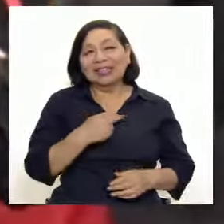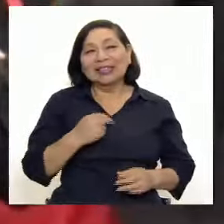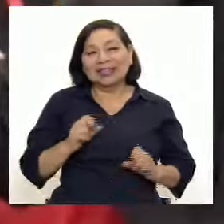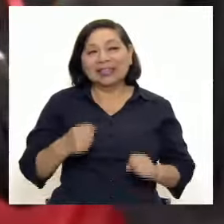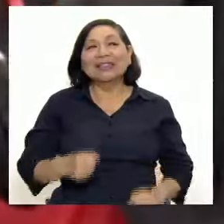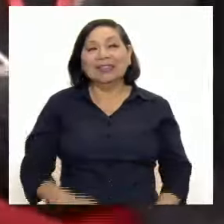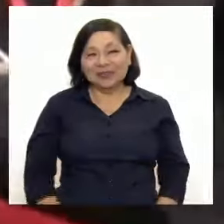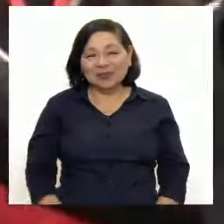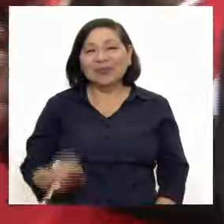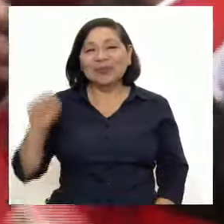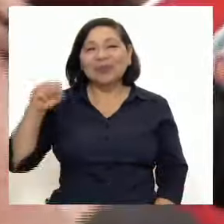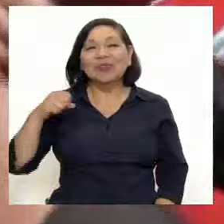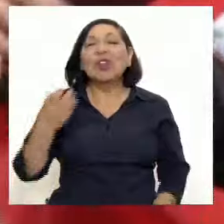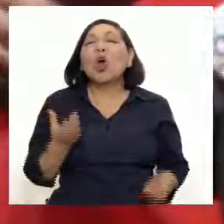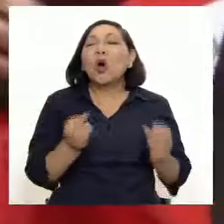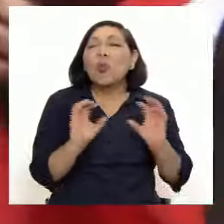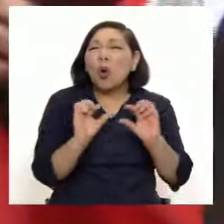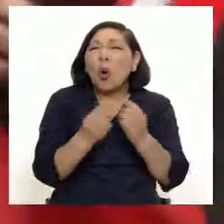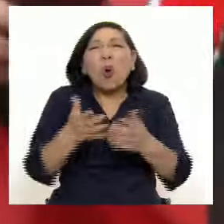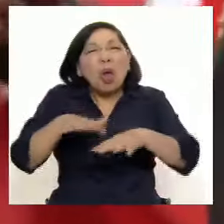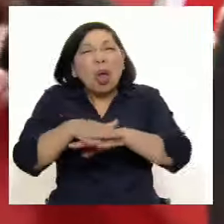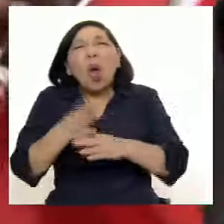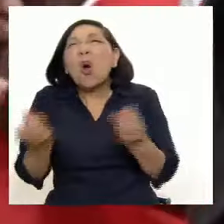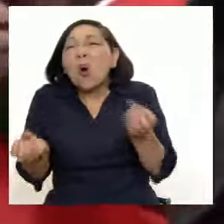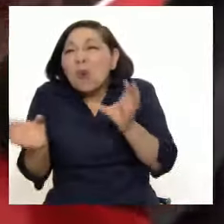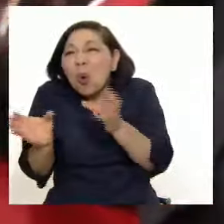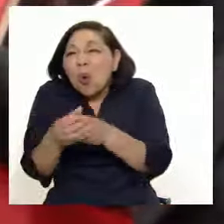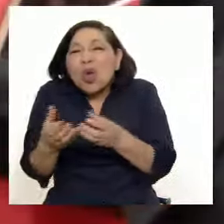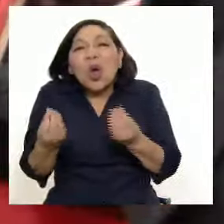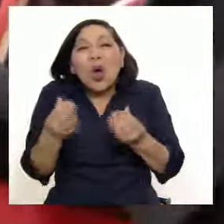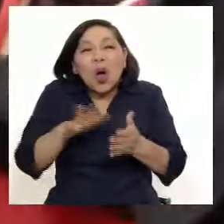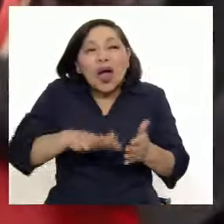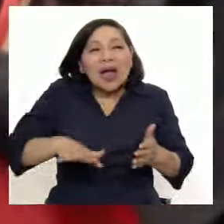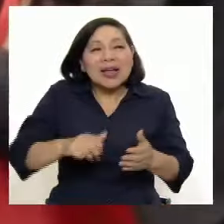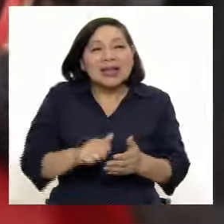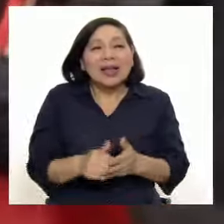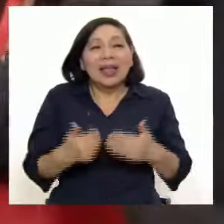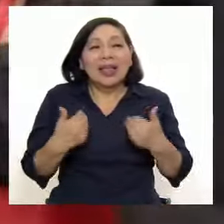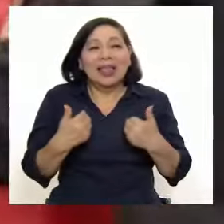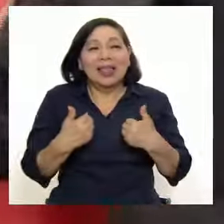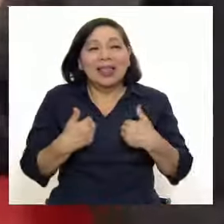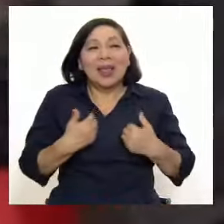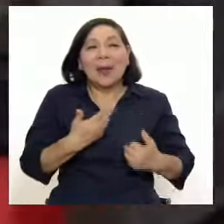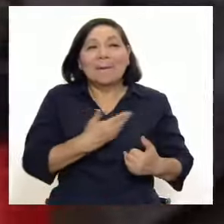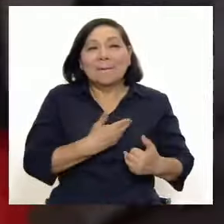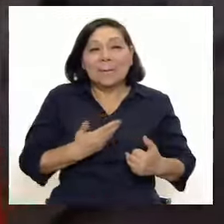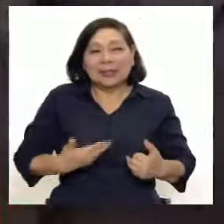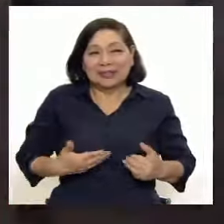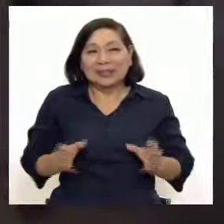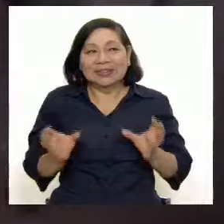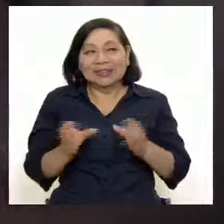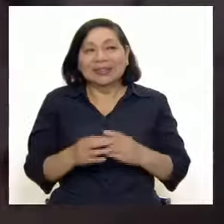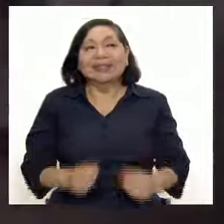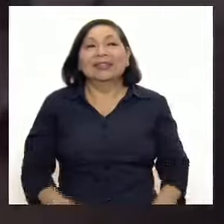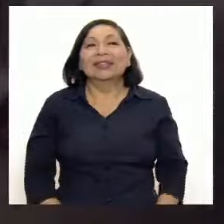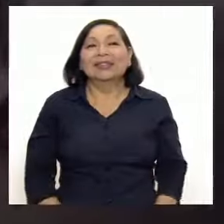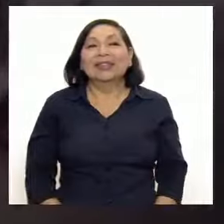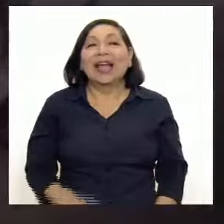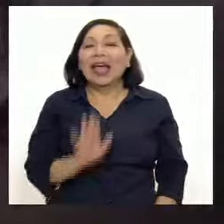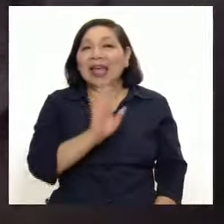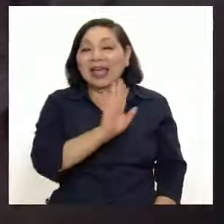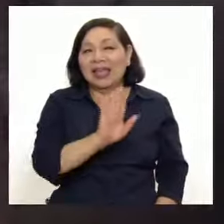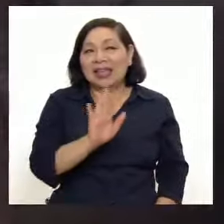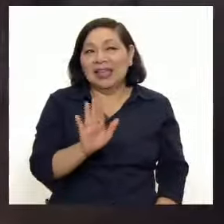ajá. Sí. ¿Cómo se han organizado? ¿Cómo así se han juntado todos? Tenemos a nuestros presidentes acá y